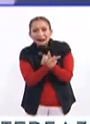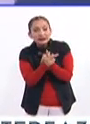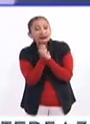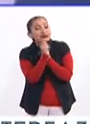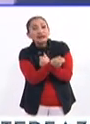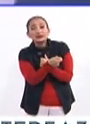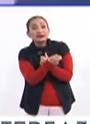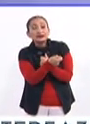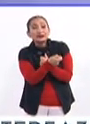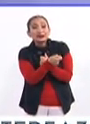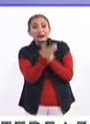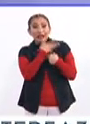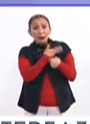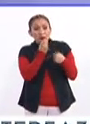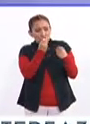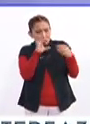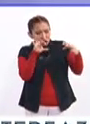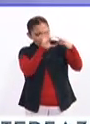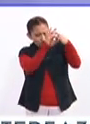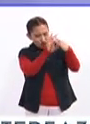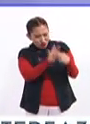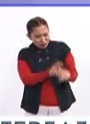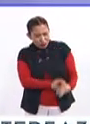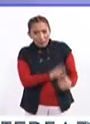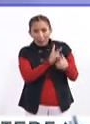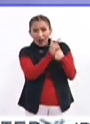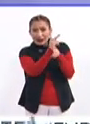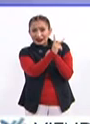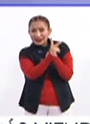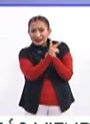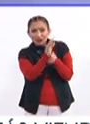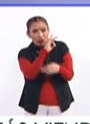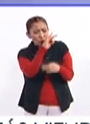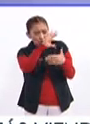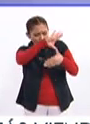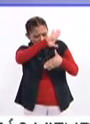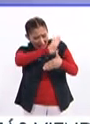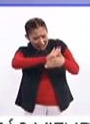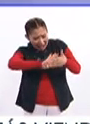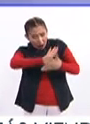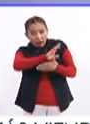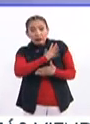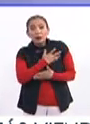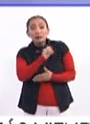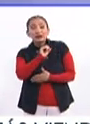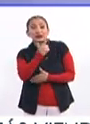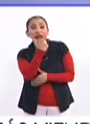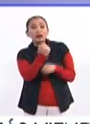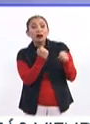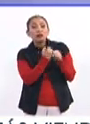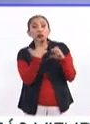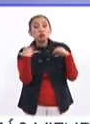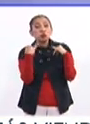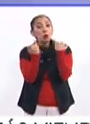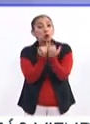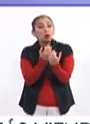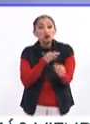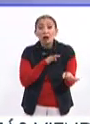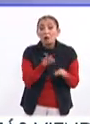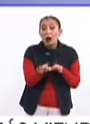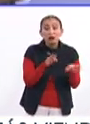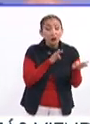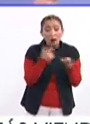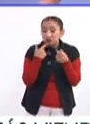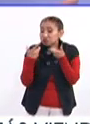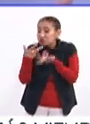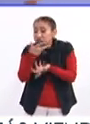que tenemos tantas afinidades con estos países que por eso tenemos 27 años trabajando juntos, creando